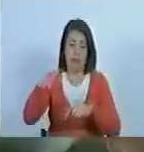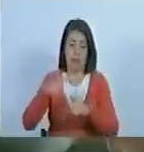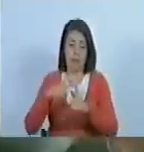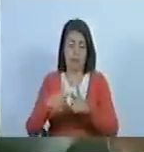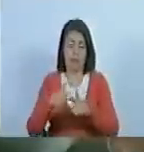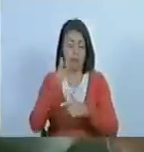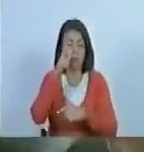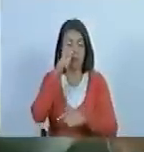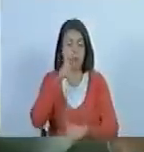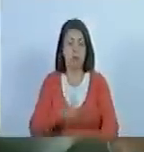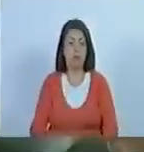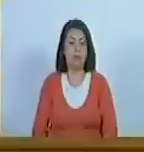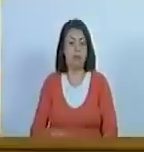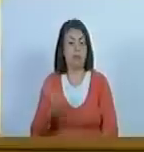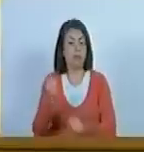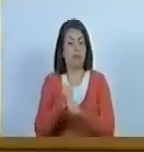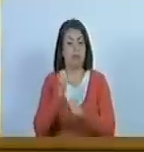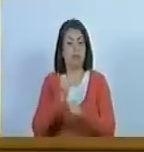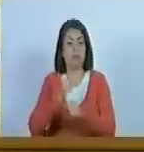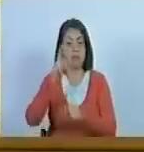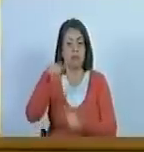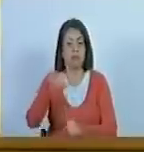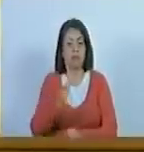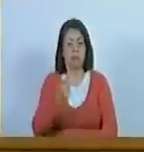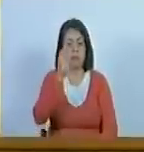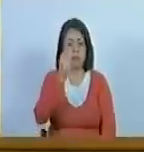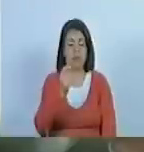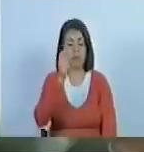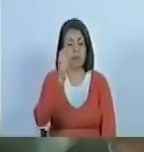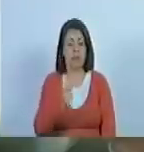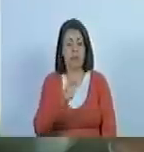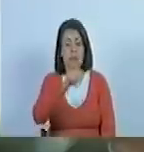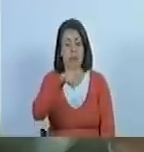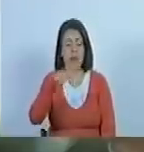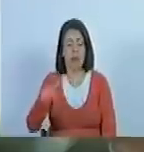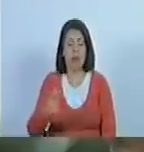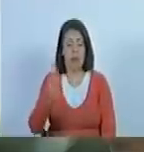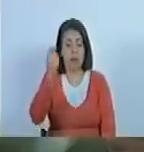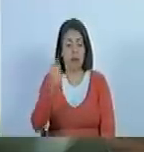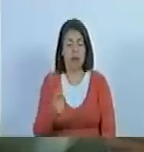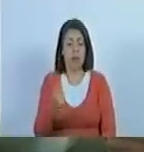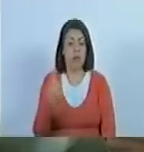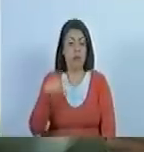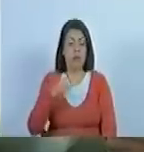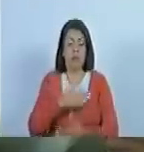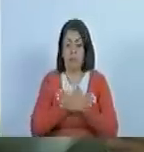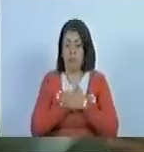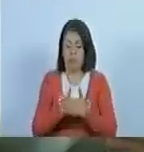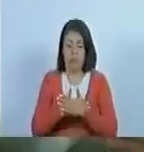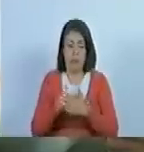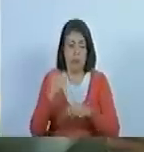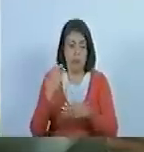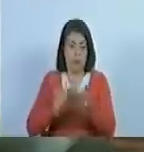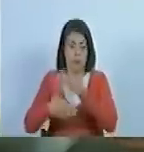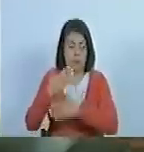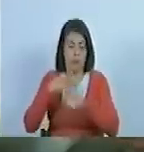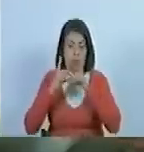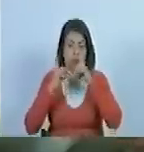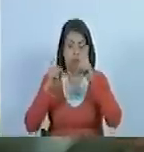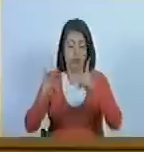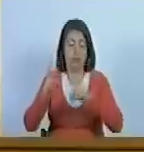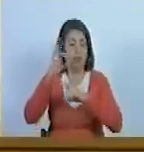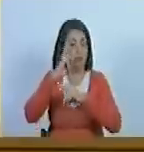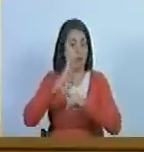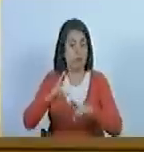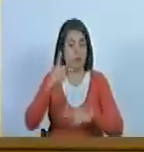de seguridad. Son trabajadores también, diputados. Son personas, son seres humanos que merecen un trato digno, que merecen que se